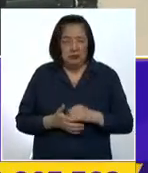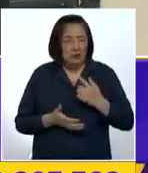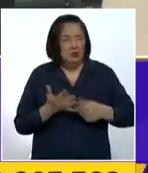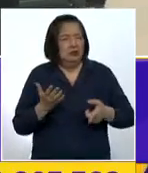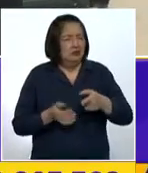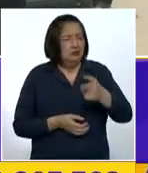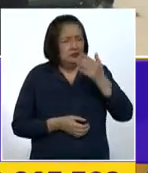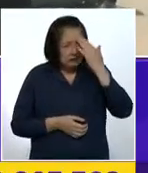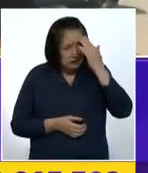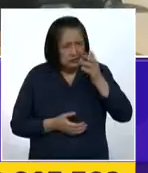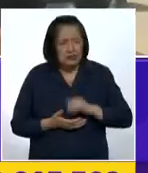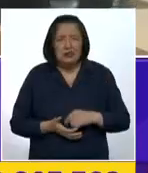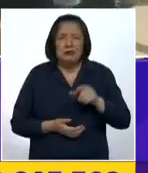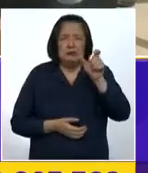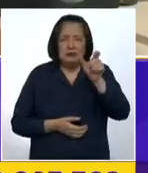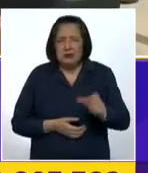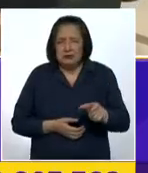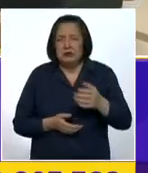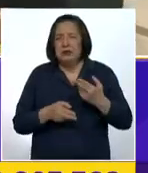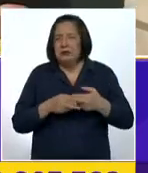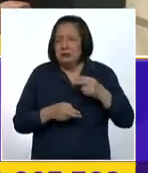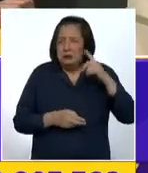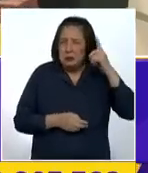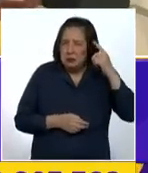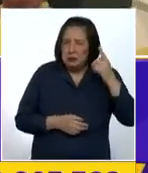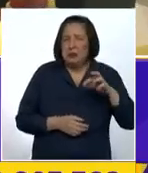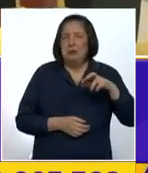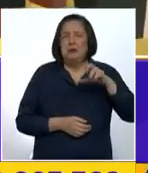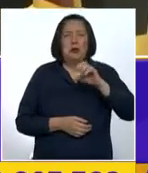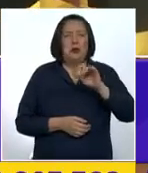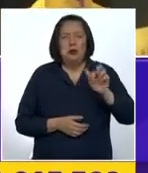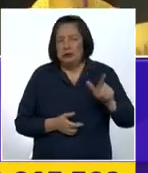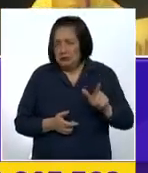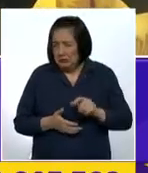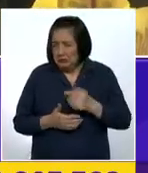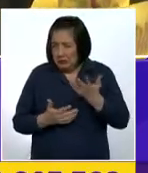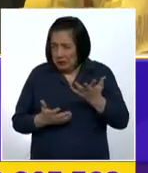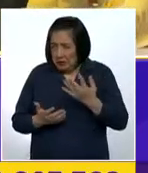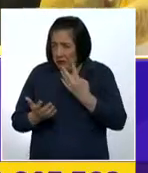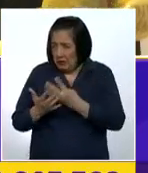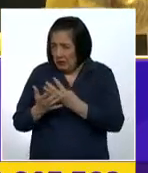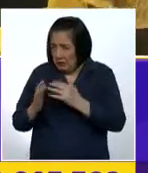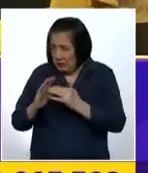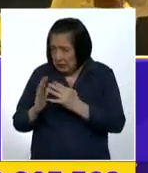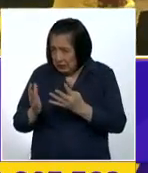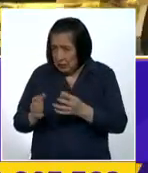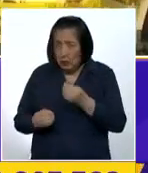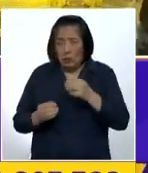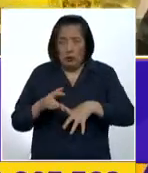se sabe del loco Paul? Él está en una prisión, está fuera, ¿no?,